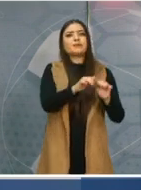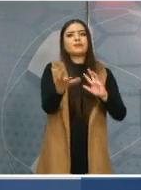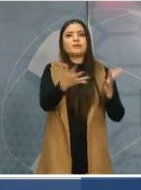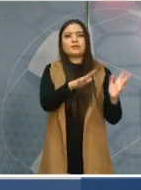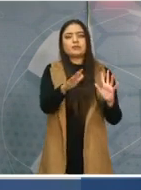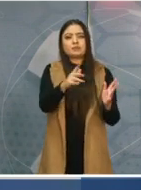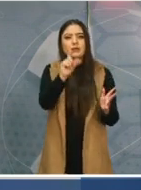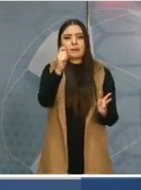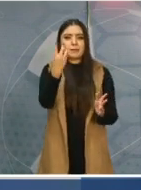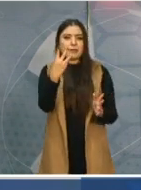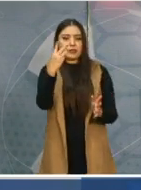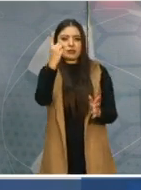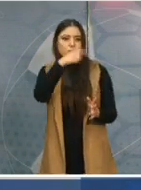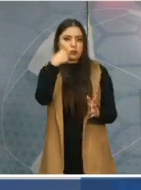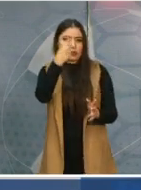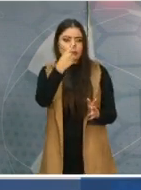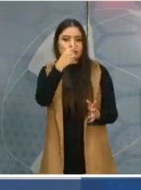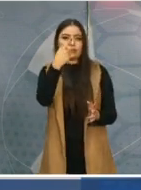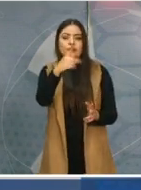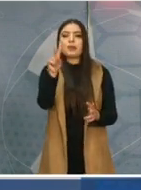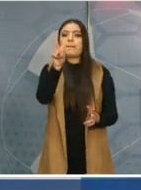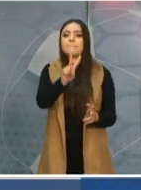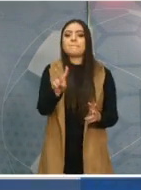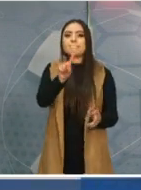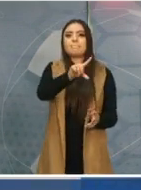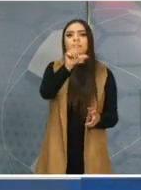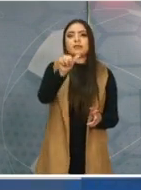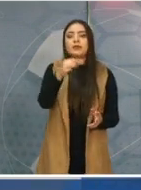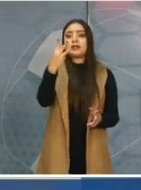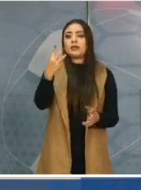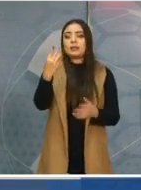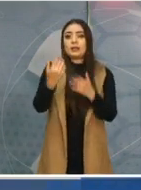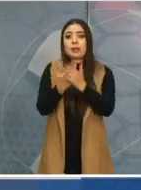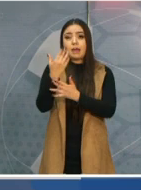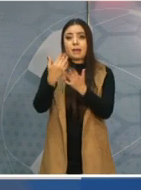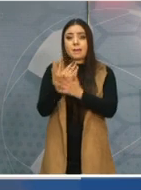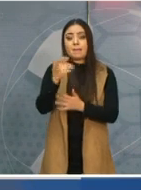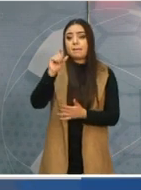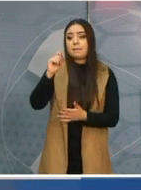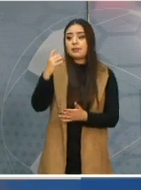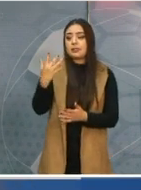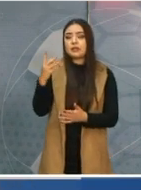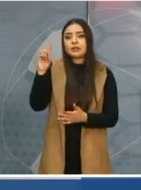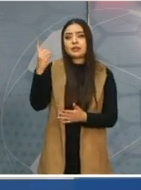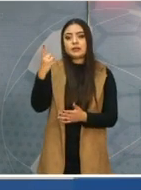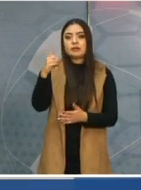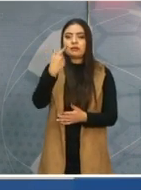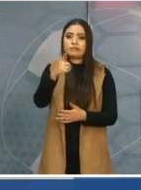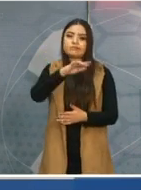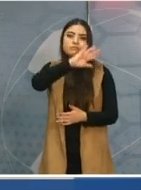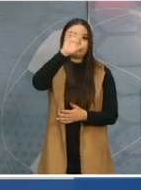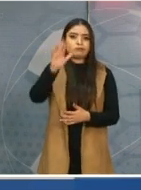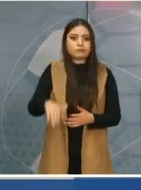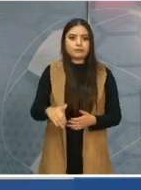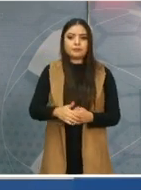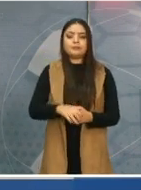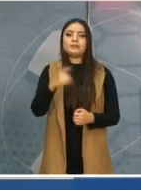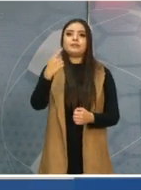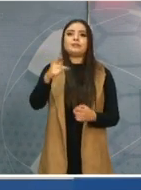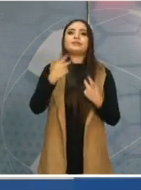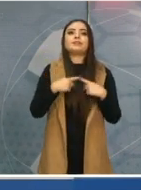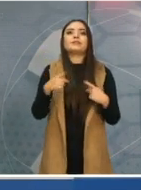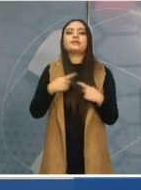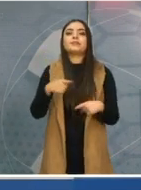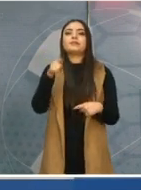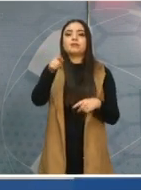y cerca de las 3 de la mañana ya del 25 de diciembre perdió la vida este personaje héctor garcía rodríguez se desempeñó como director